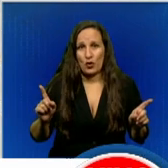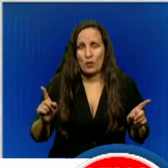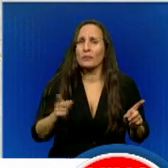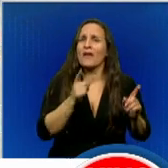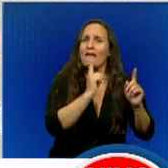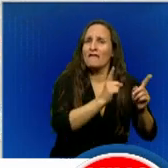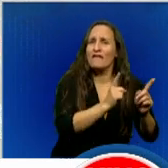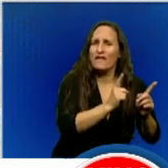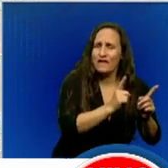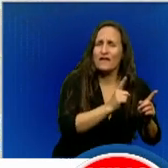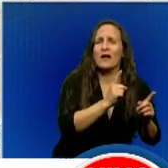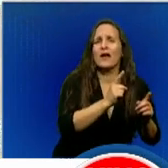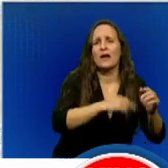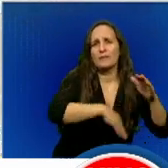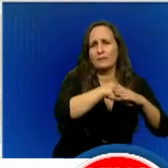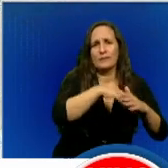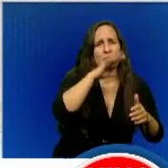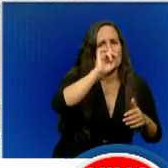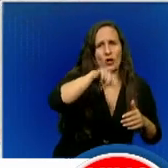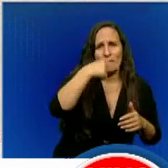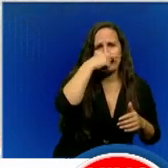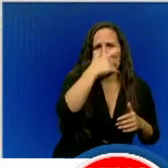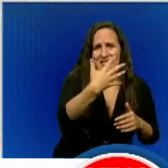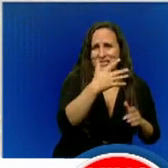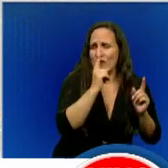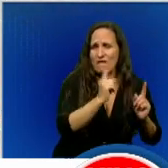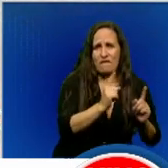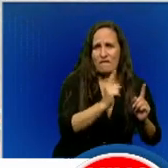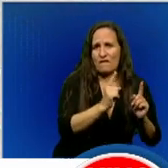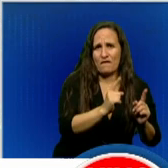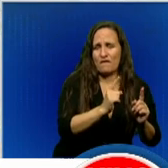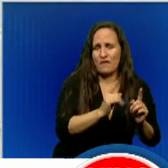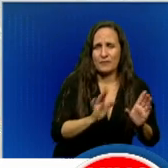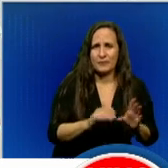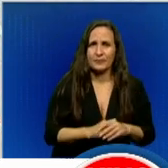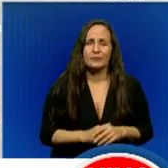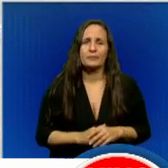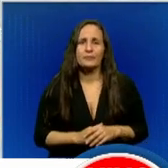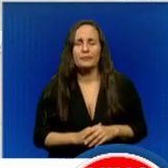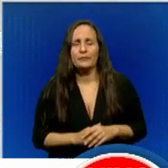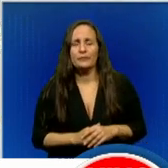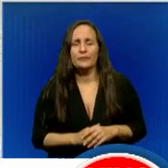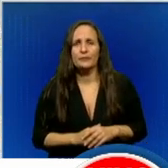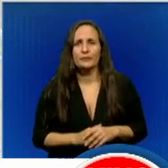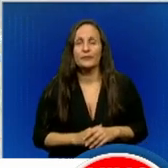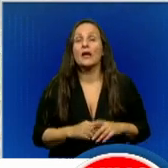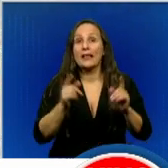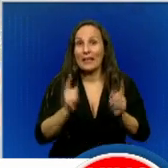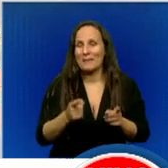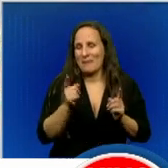grabados con un tope del 0 75 además también como